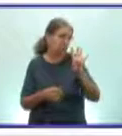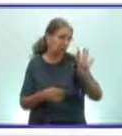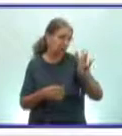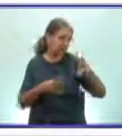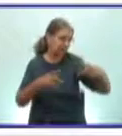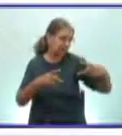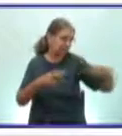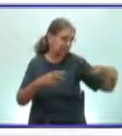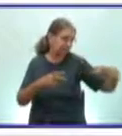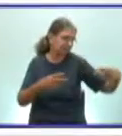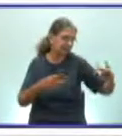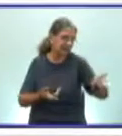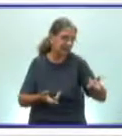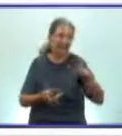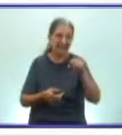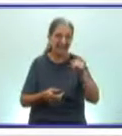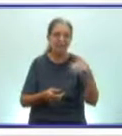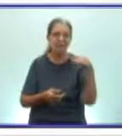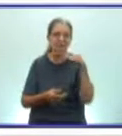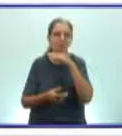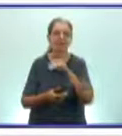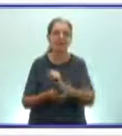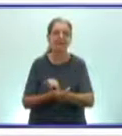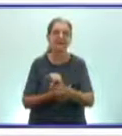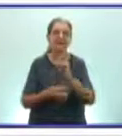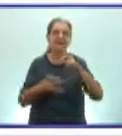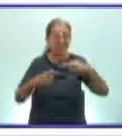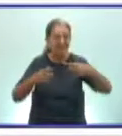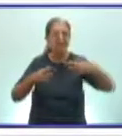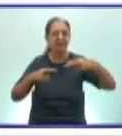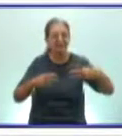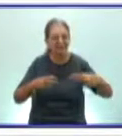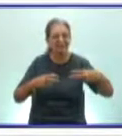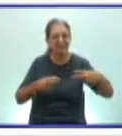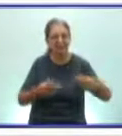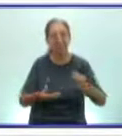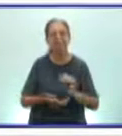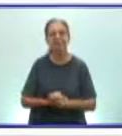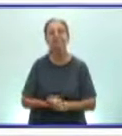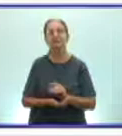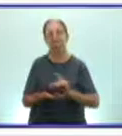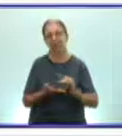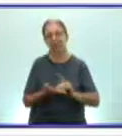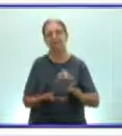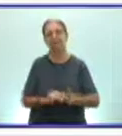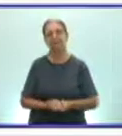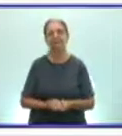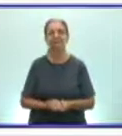Entonces, 5 es la moda de este conjunto de datos.